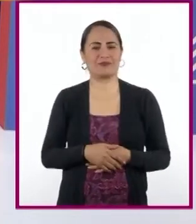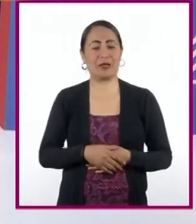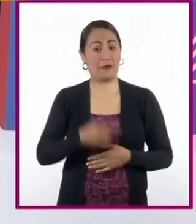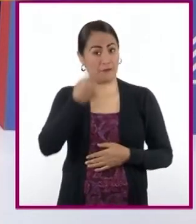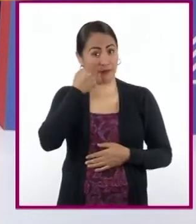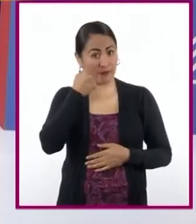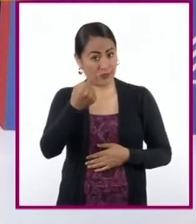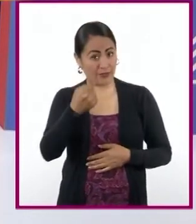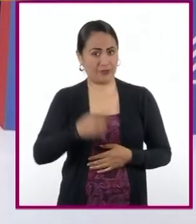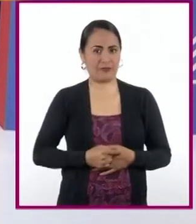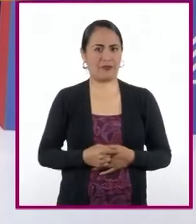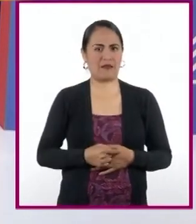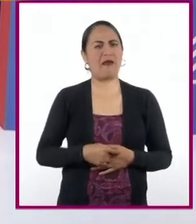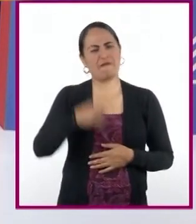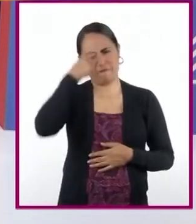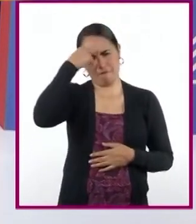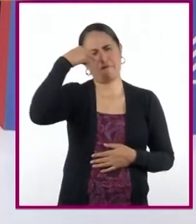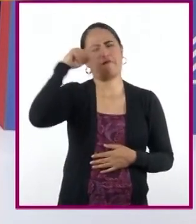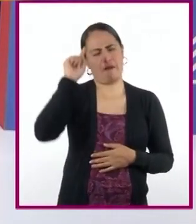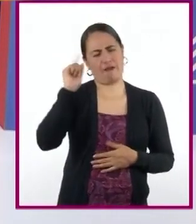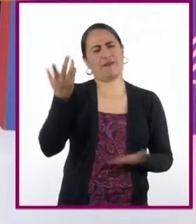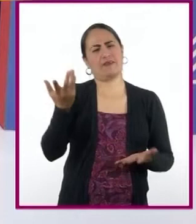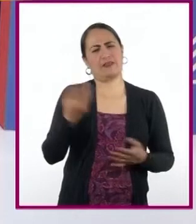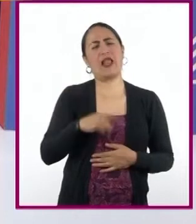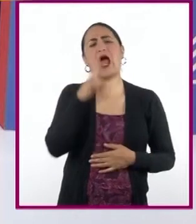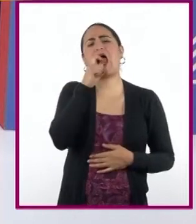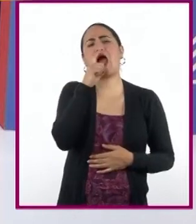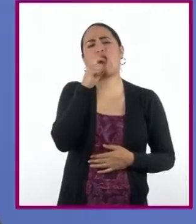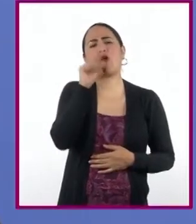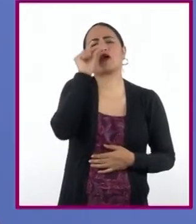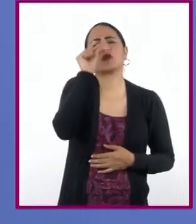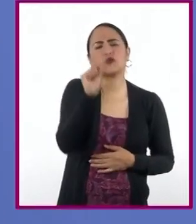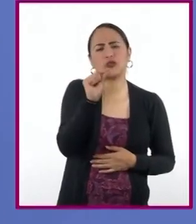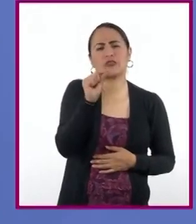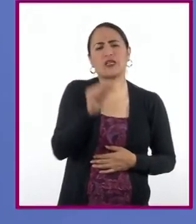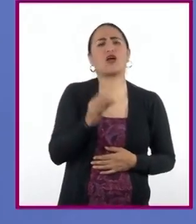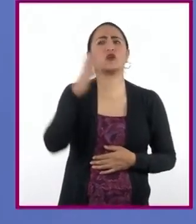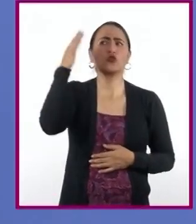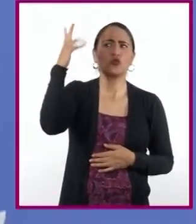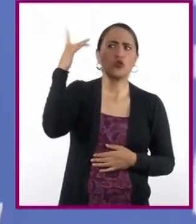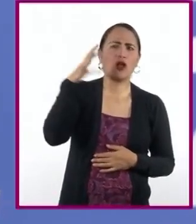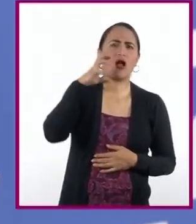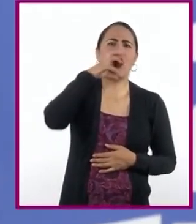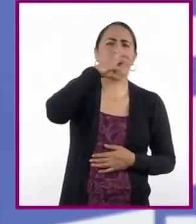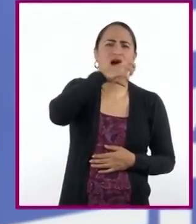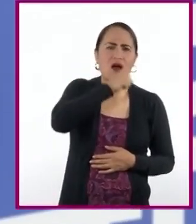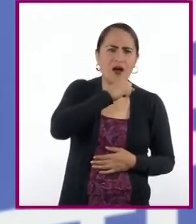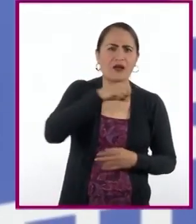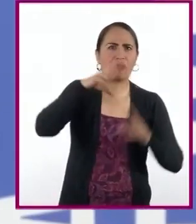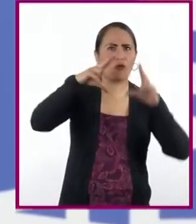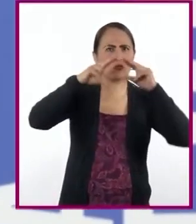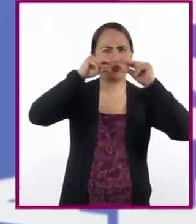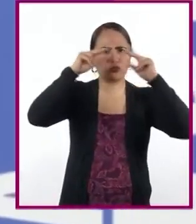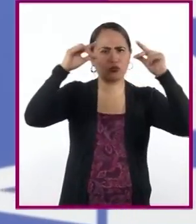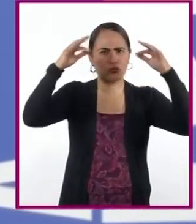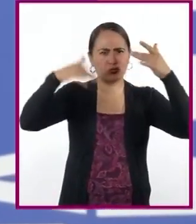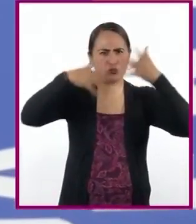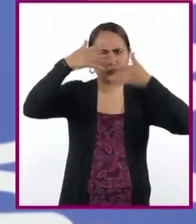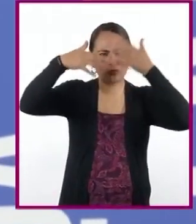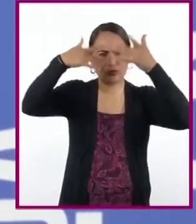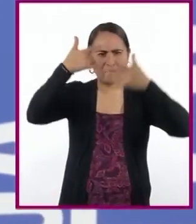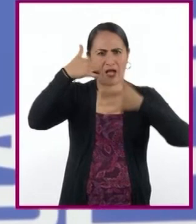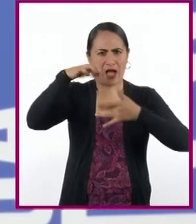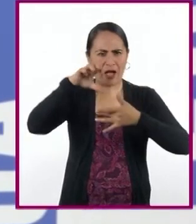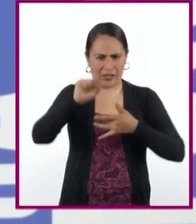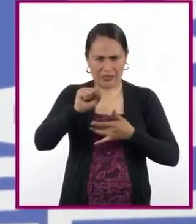miren, está bien fácil. El agüita se calienta con el sol y sube a las nubes en forma de gas.